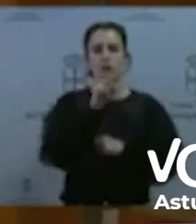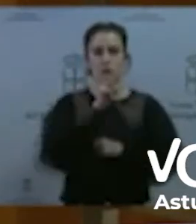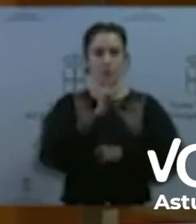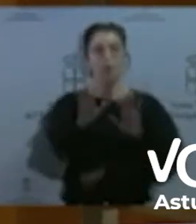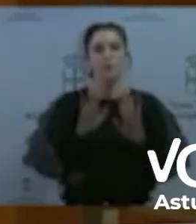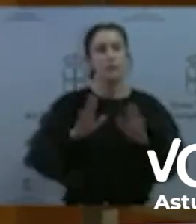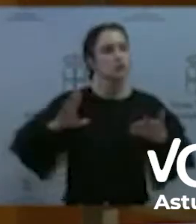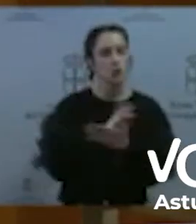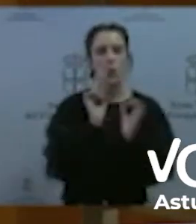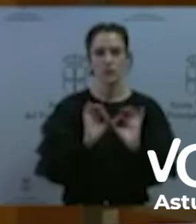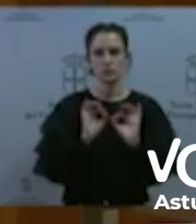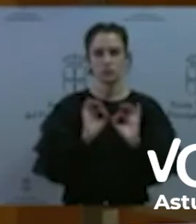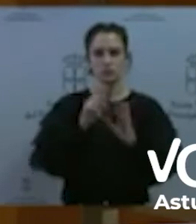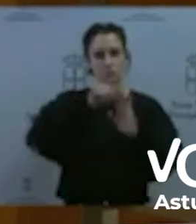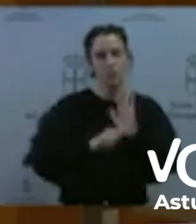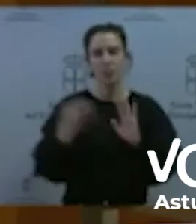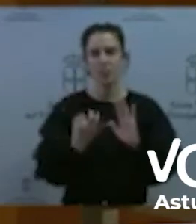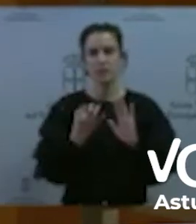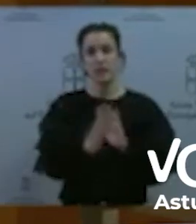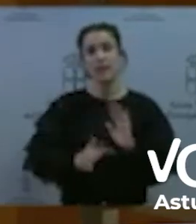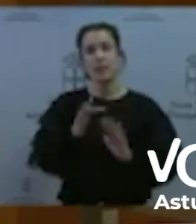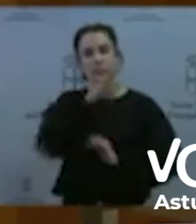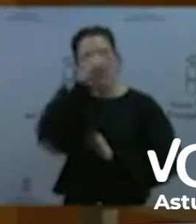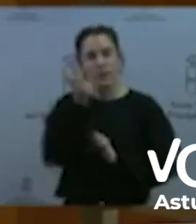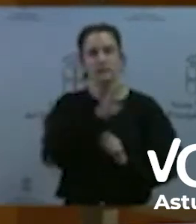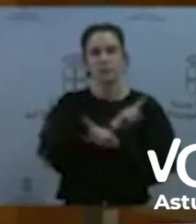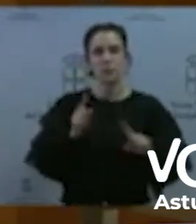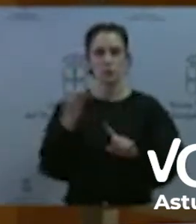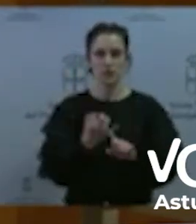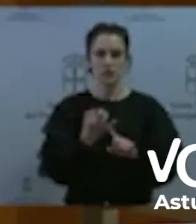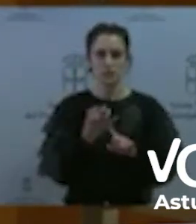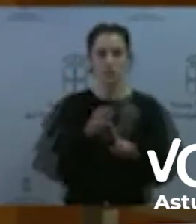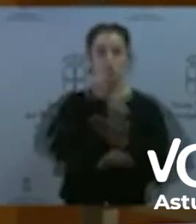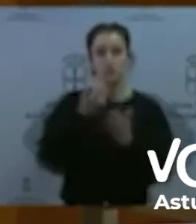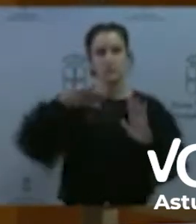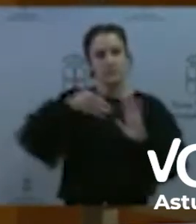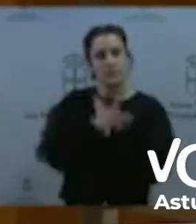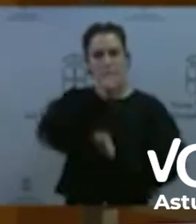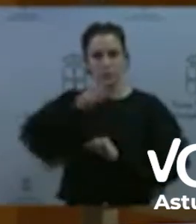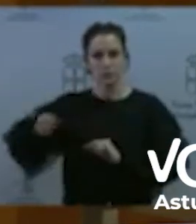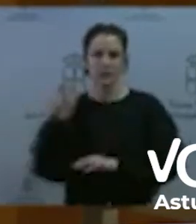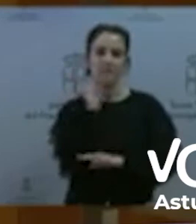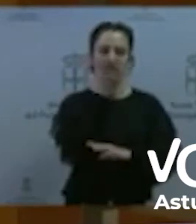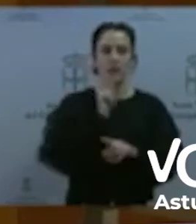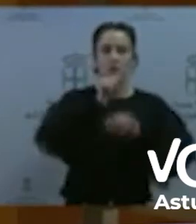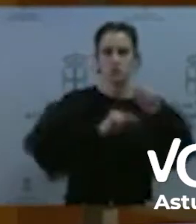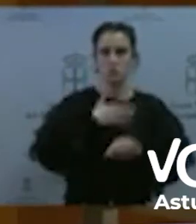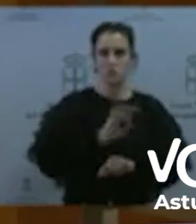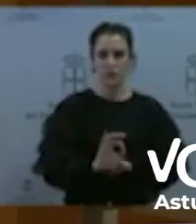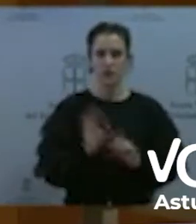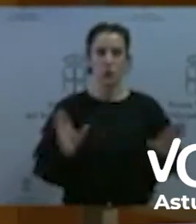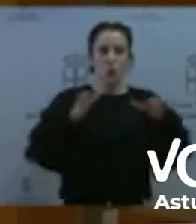como en niños. Los receptores y transmisores potenciales son todos los hombres y todas las mujeres, porque la práctica del sexo es